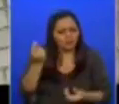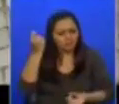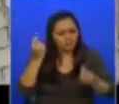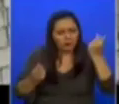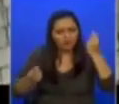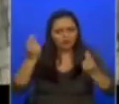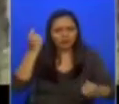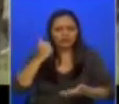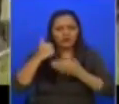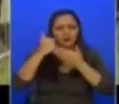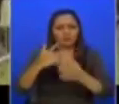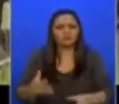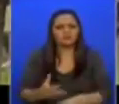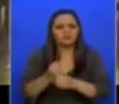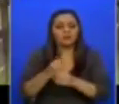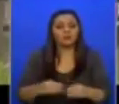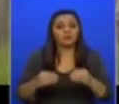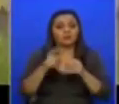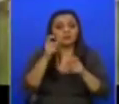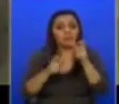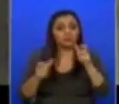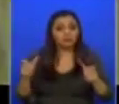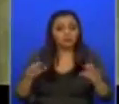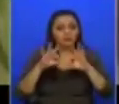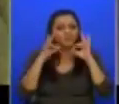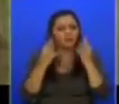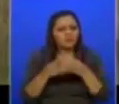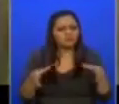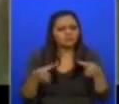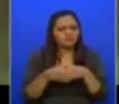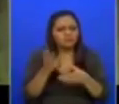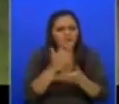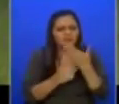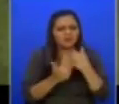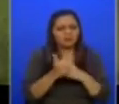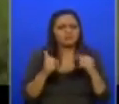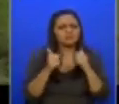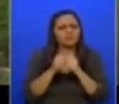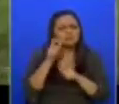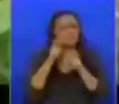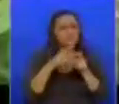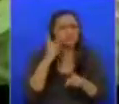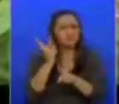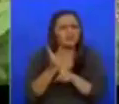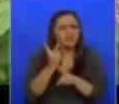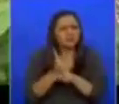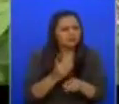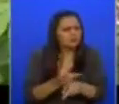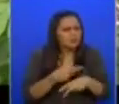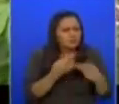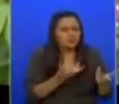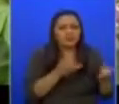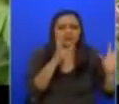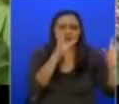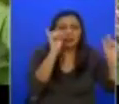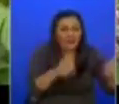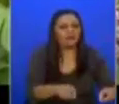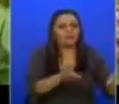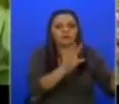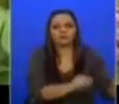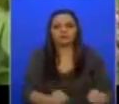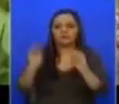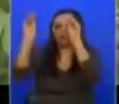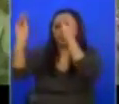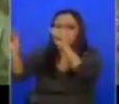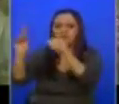posible dar seguridad a nuestros ciudadanos, a nuestras familias, a nuestros hijos y esta zona de alto riesgo y deben rubicarse y